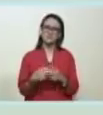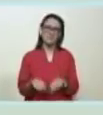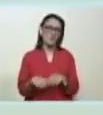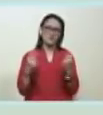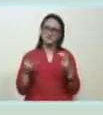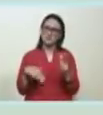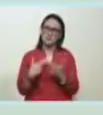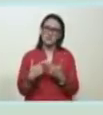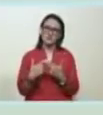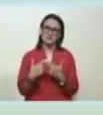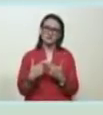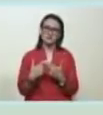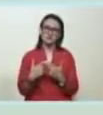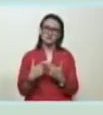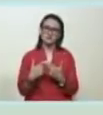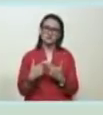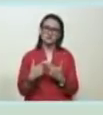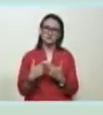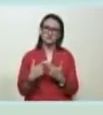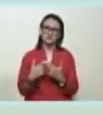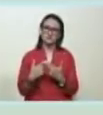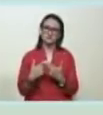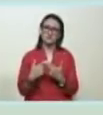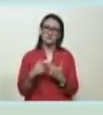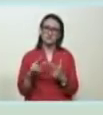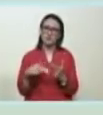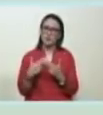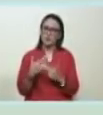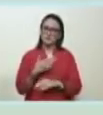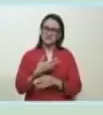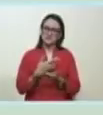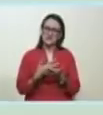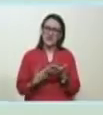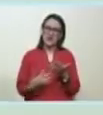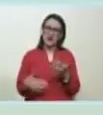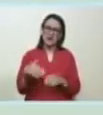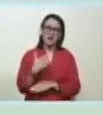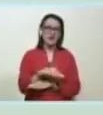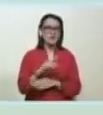violencia. Más nunca sangre en las calles,